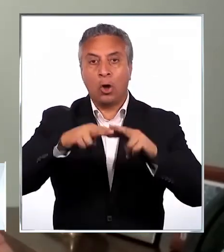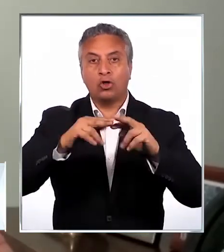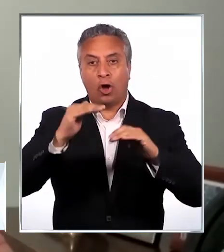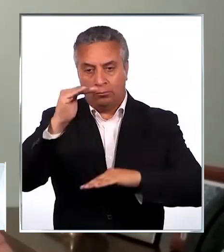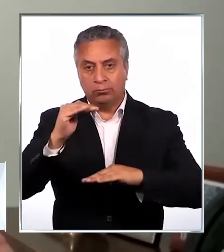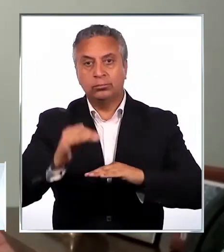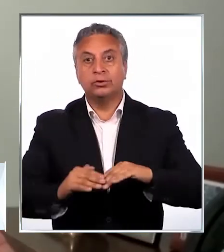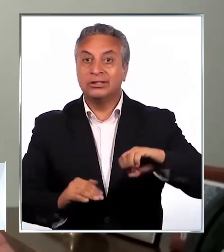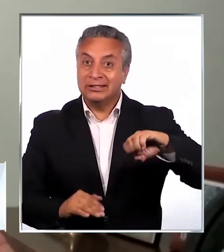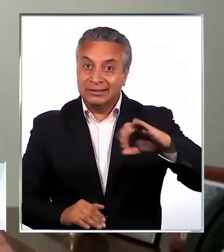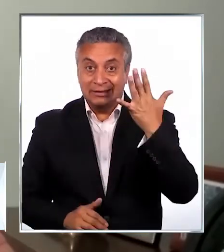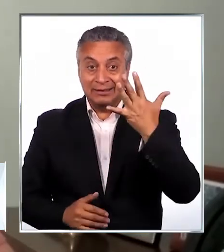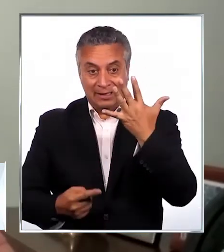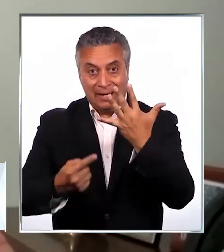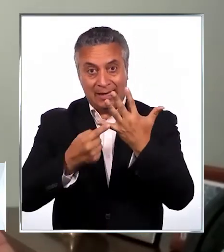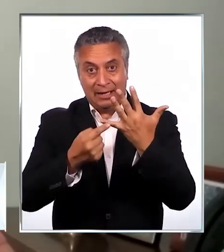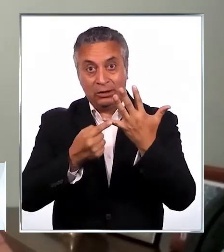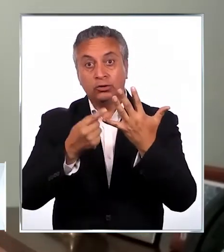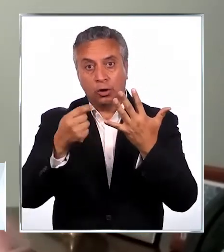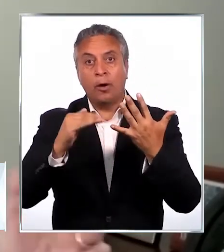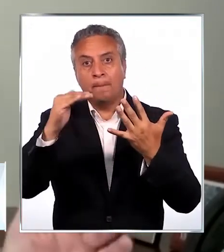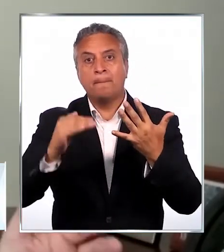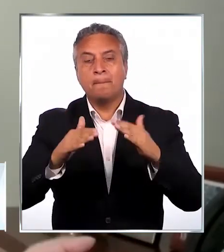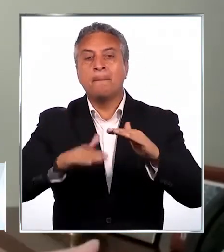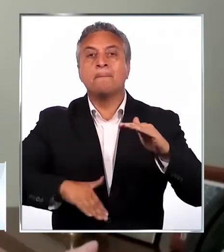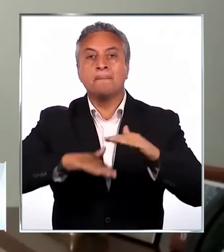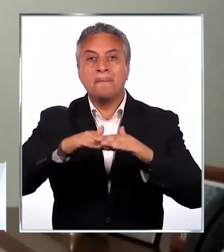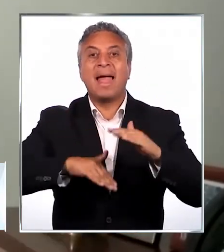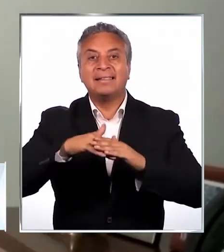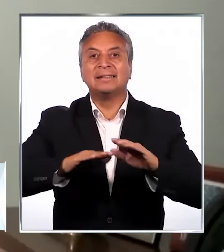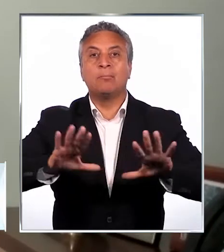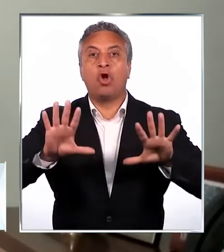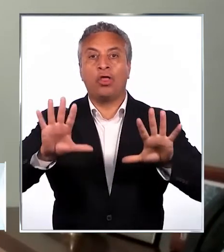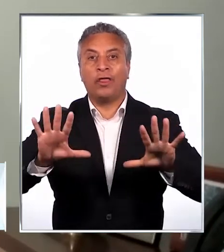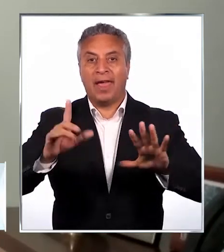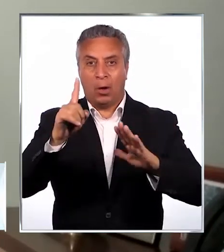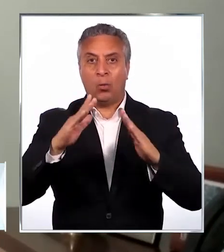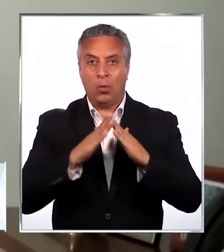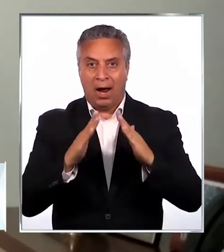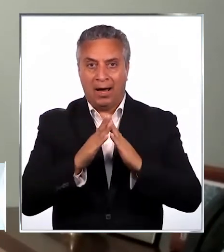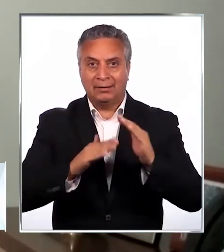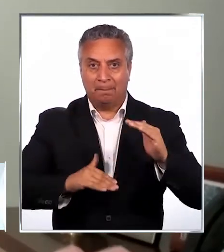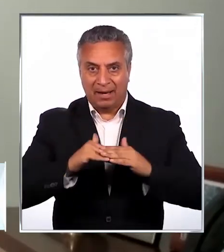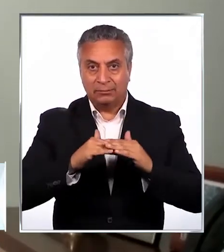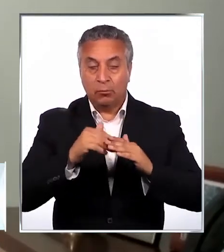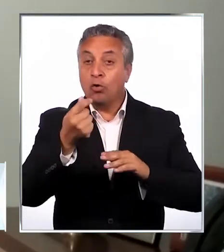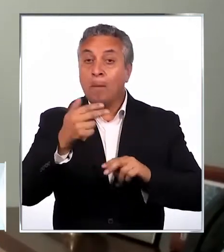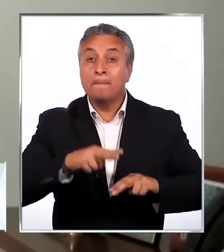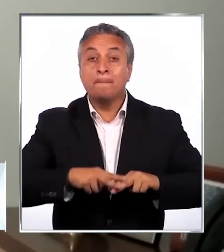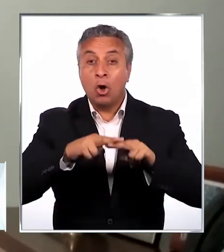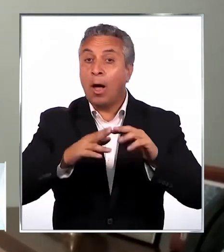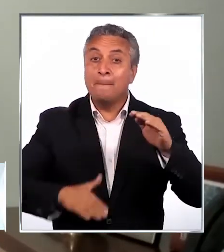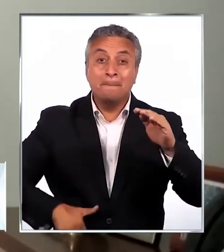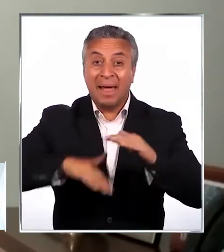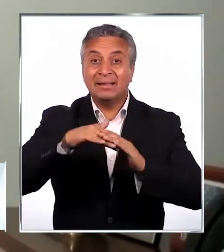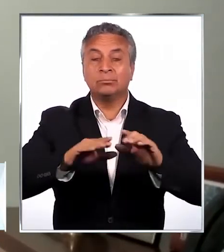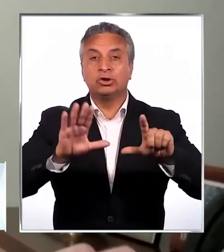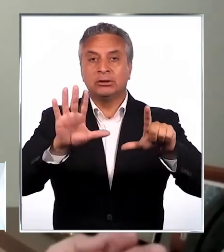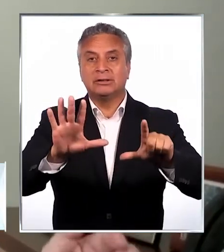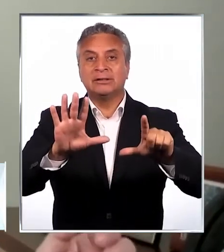montos decrecientes a partir del 5.º integrante, máximo 10 integrantes por el hogar, y el monto máximo